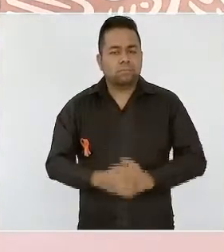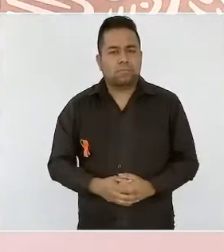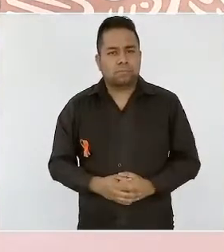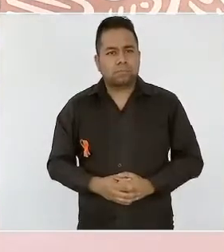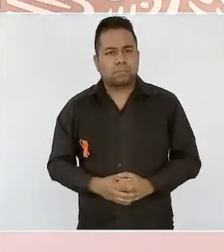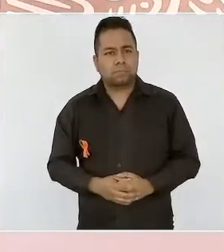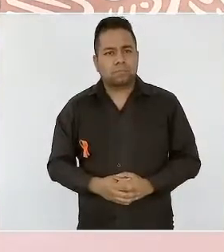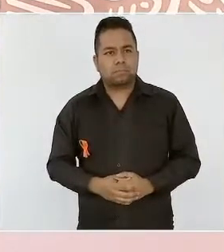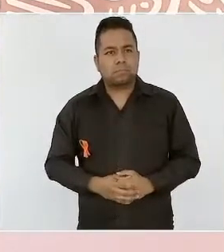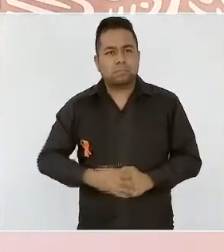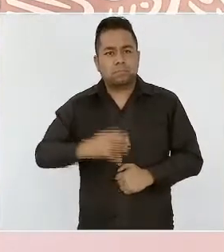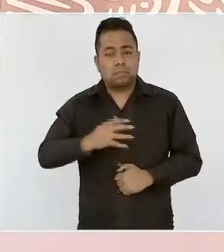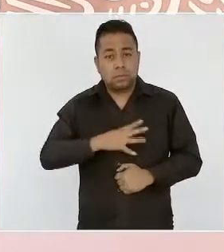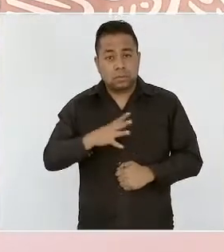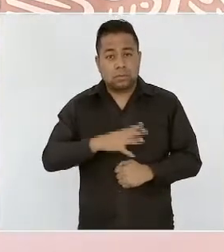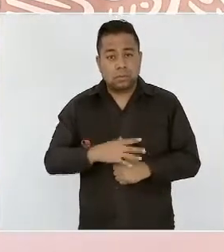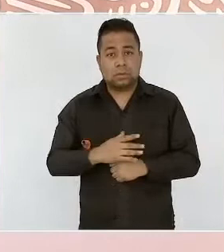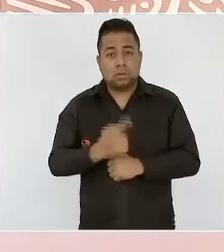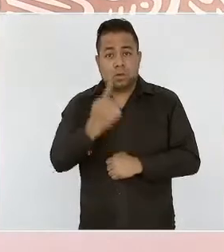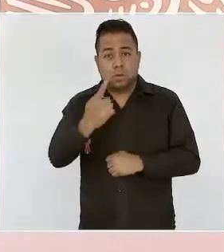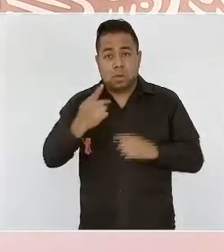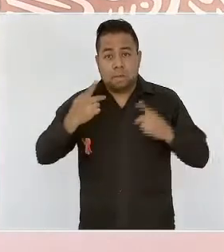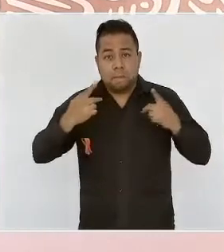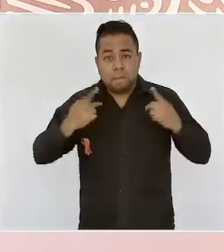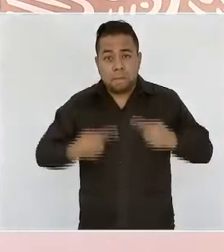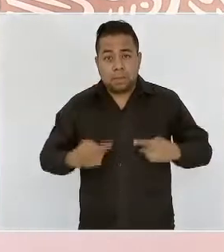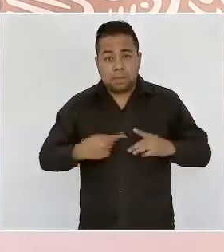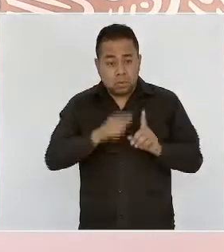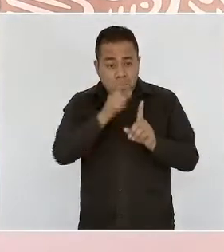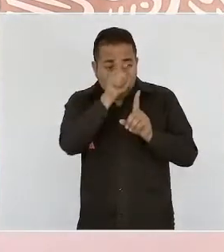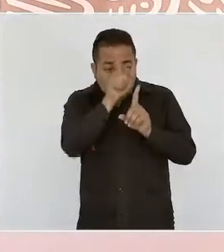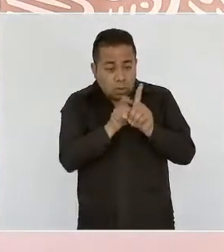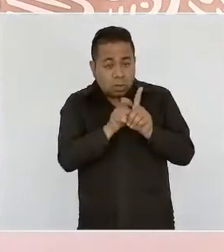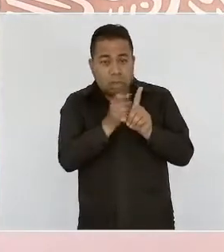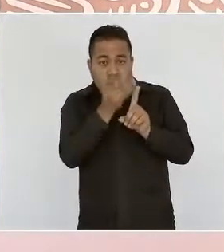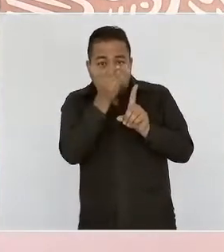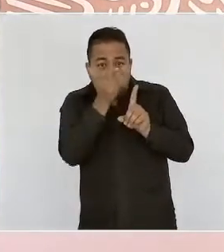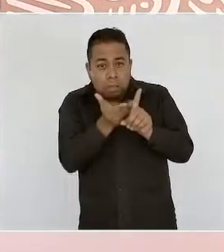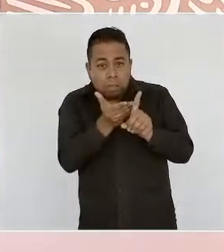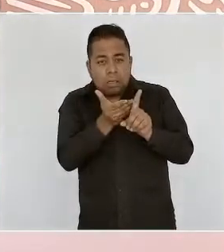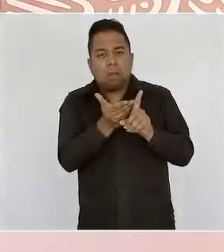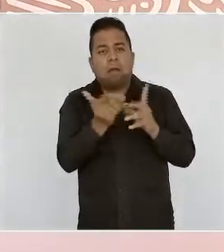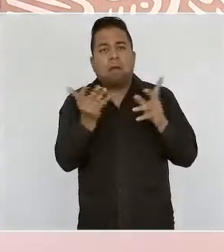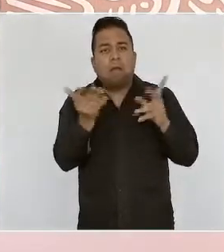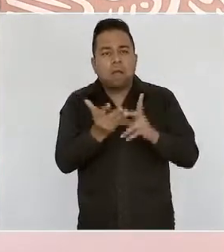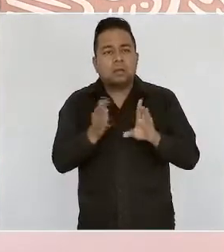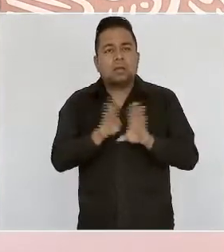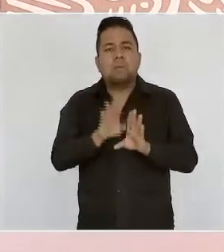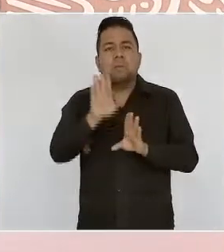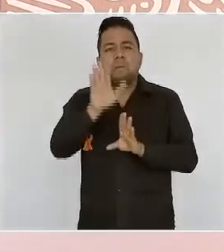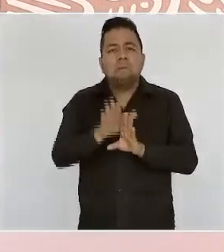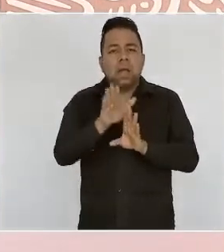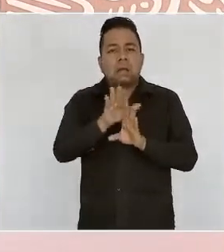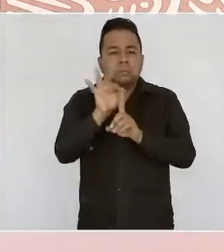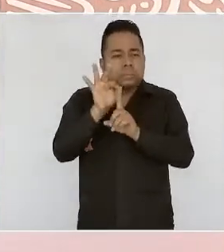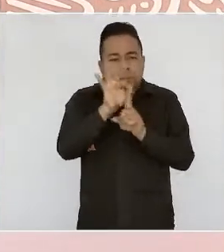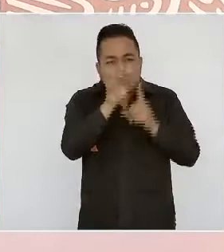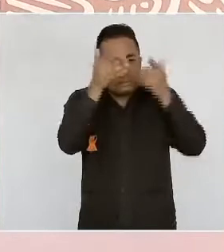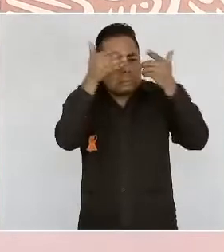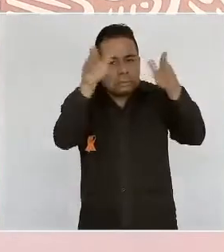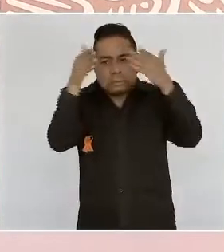tenemos a una persona que entre todas nos ha venido precisamente como modelo, como